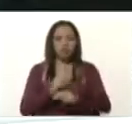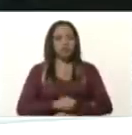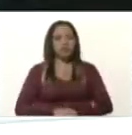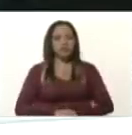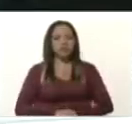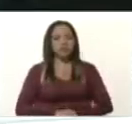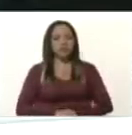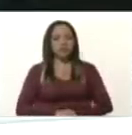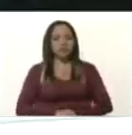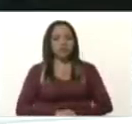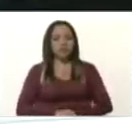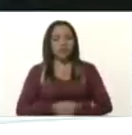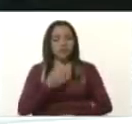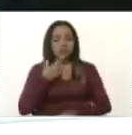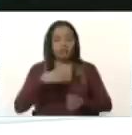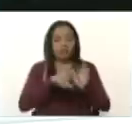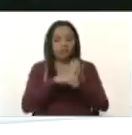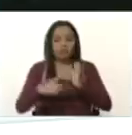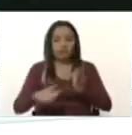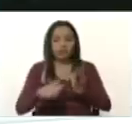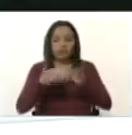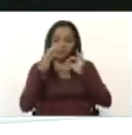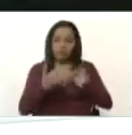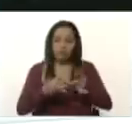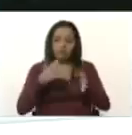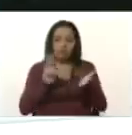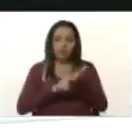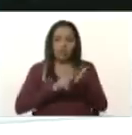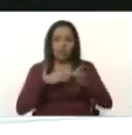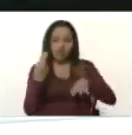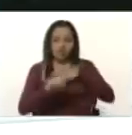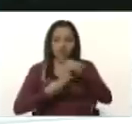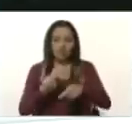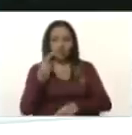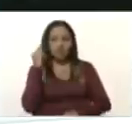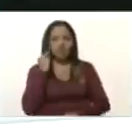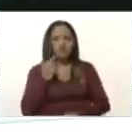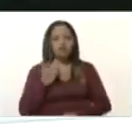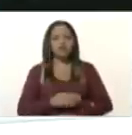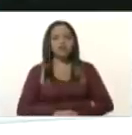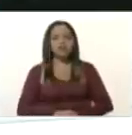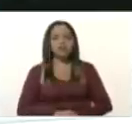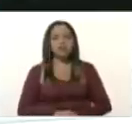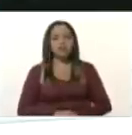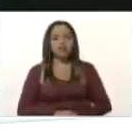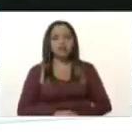honestas. Esa es la legitimidad real de la revolución bolivariana. Por eso,